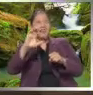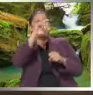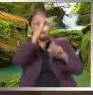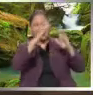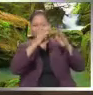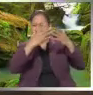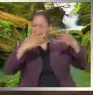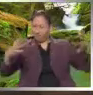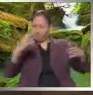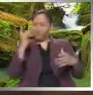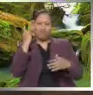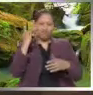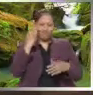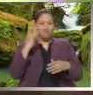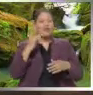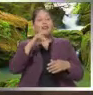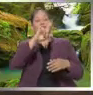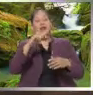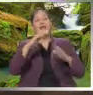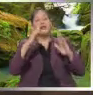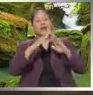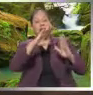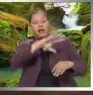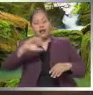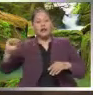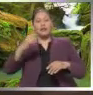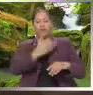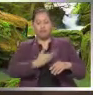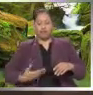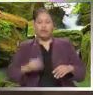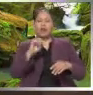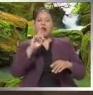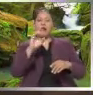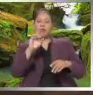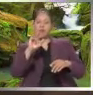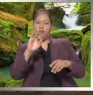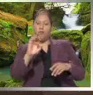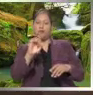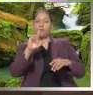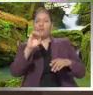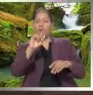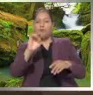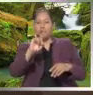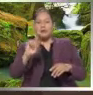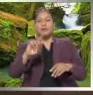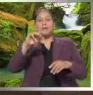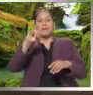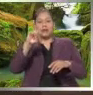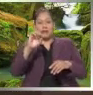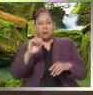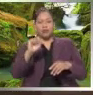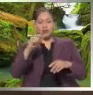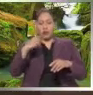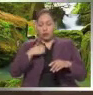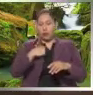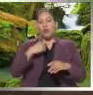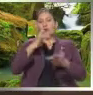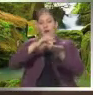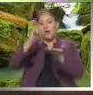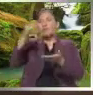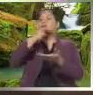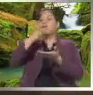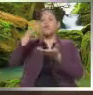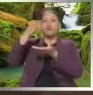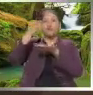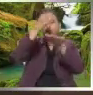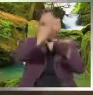Frisac, que luego fue casa de los familiares del presidente Adolfo López Mateos, a quien le debemos los trabajadores de México el aguinaldo, porque lo